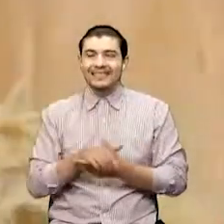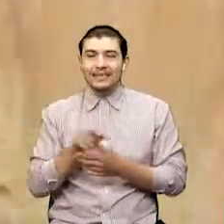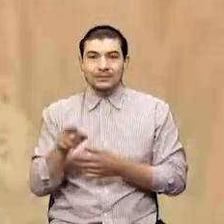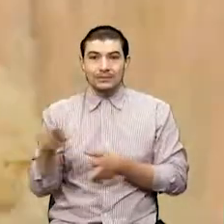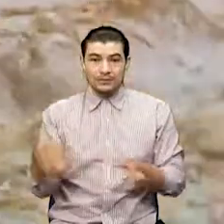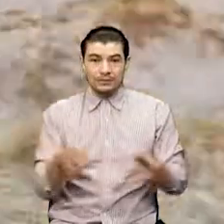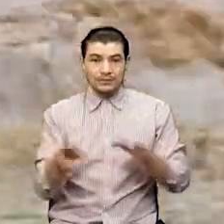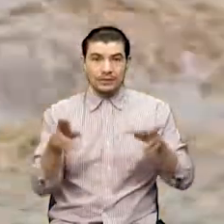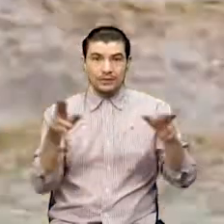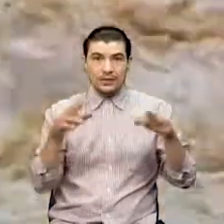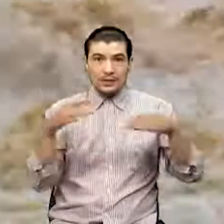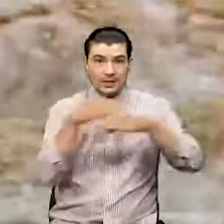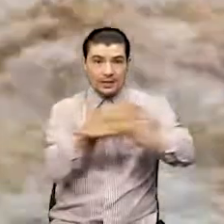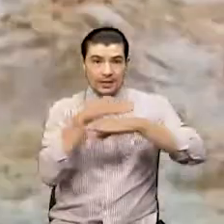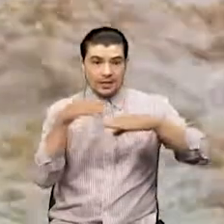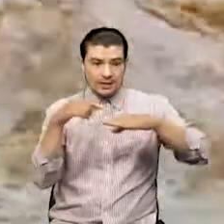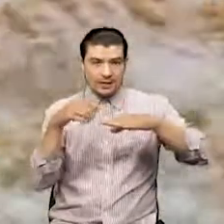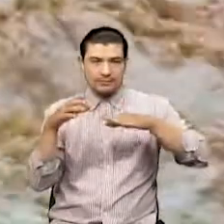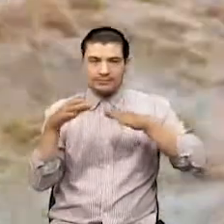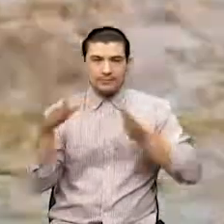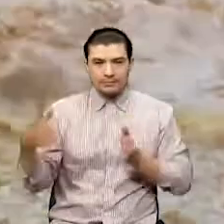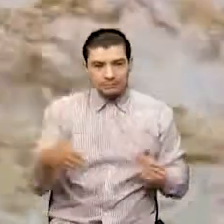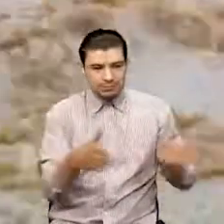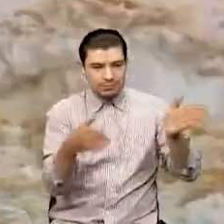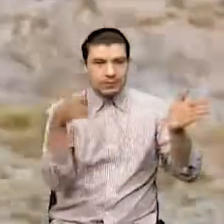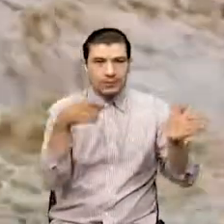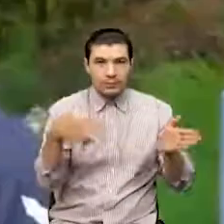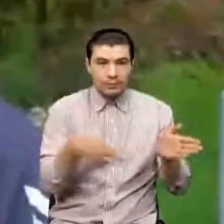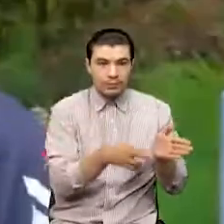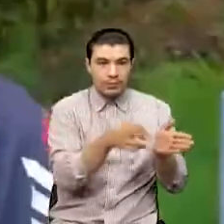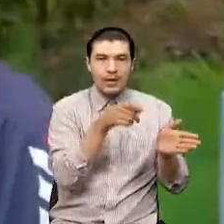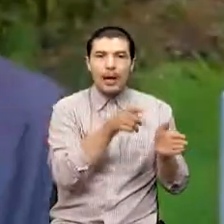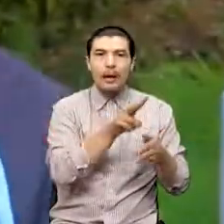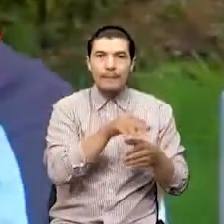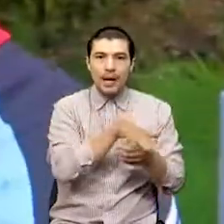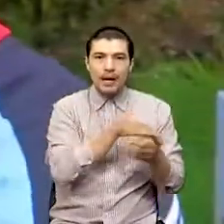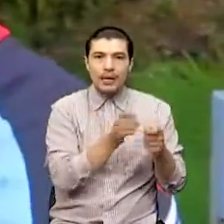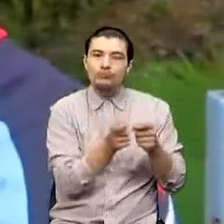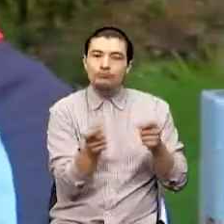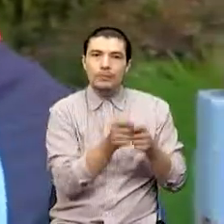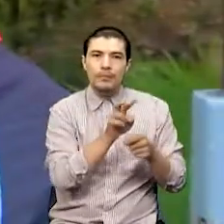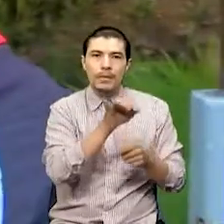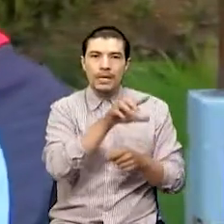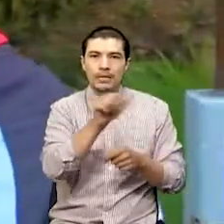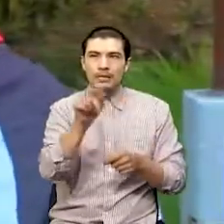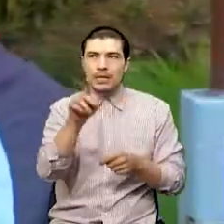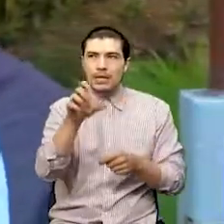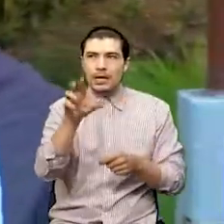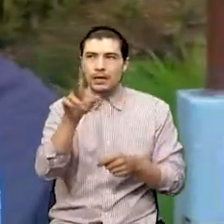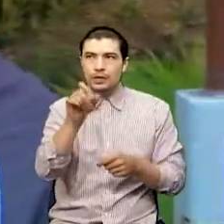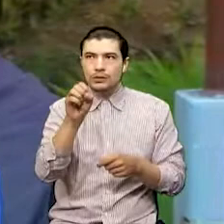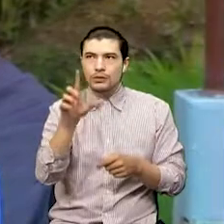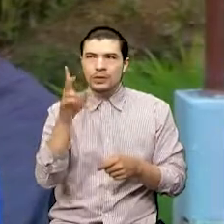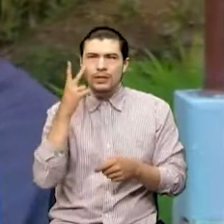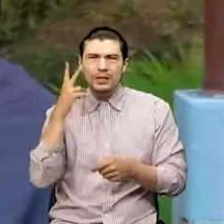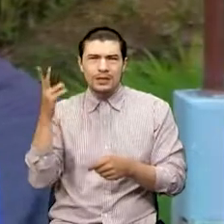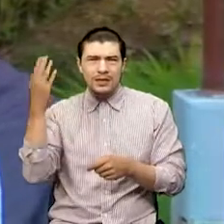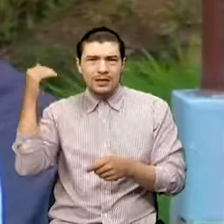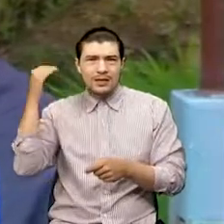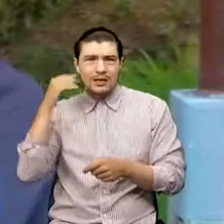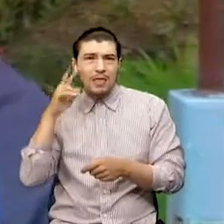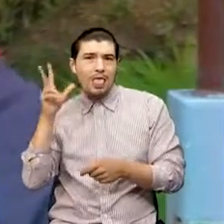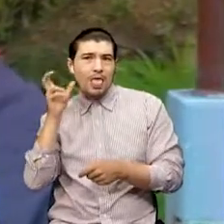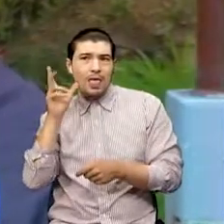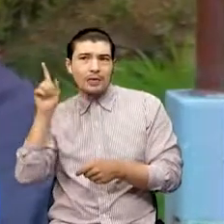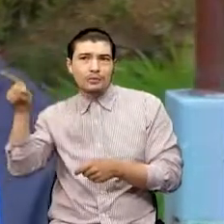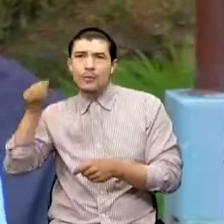barrio Villa Piedra del Sol, el sector de Lagos y Bucarica. Rumoraban de que había una represa, se había